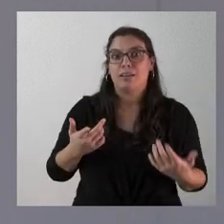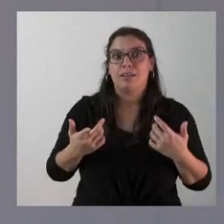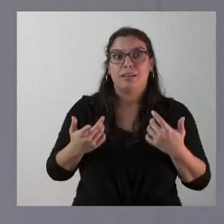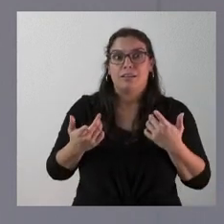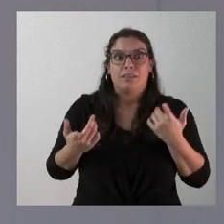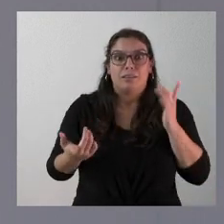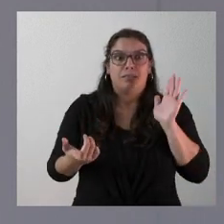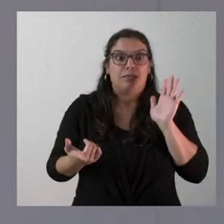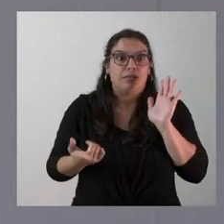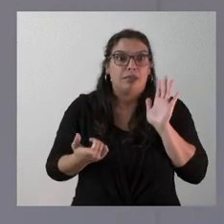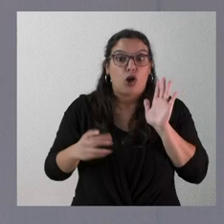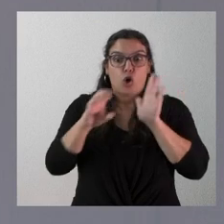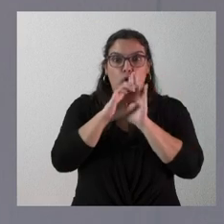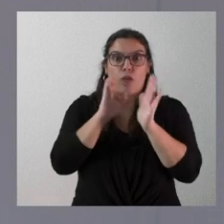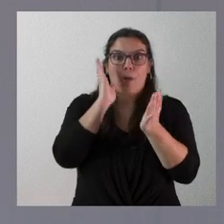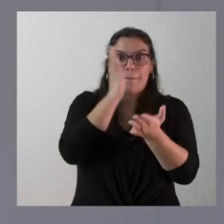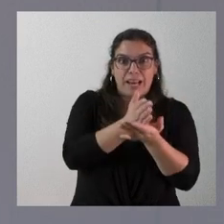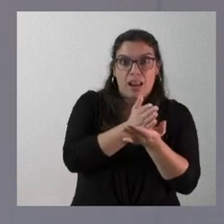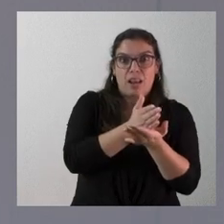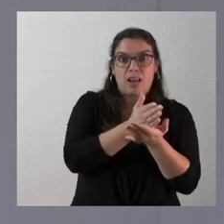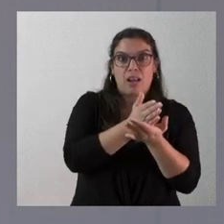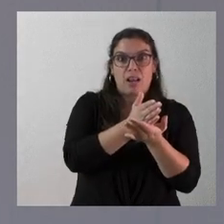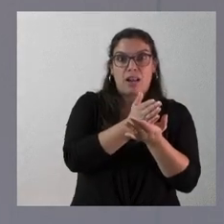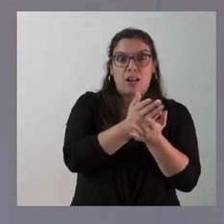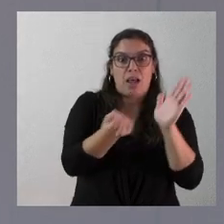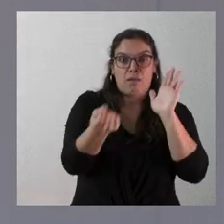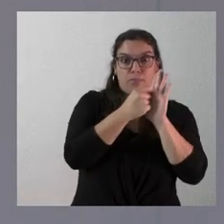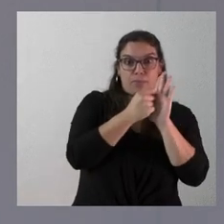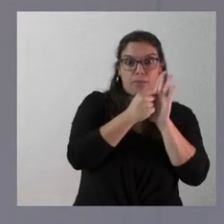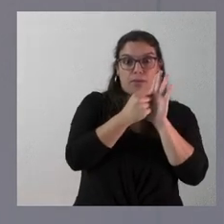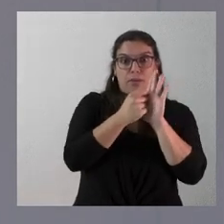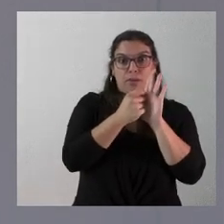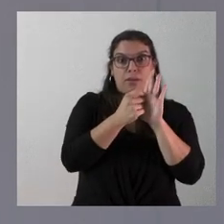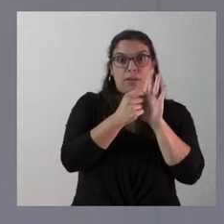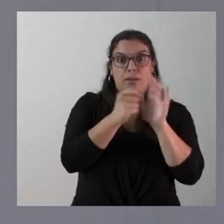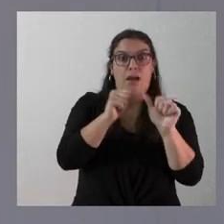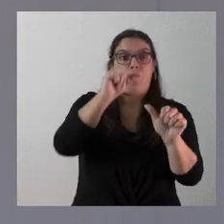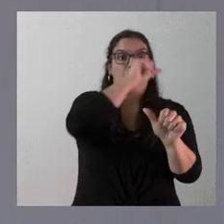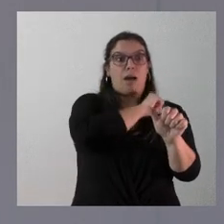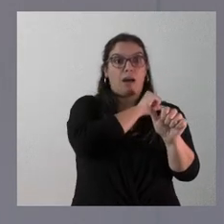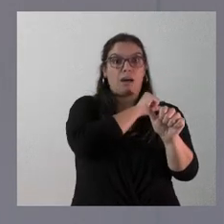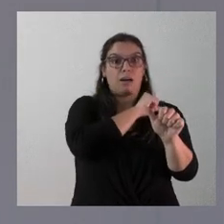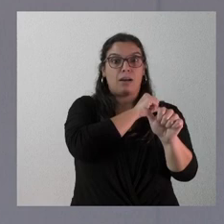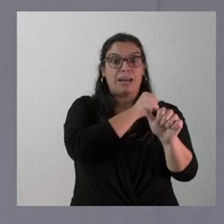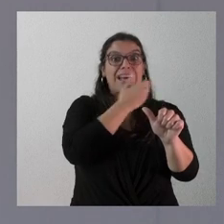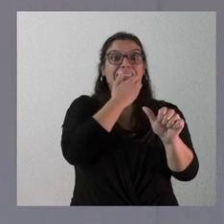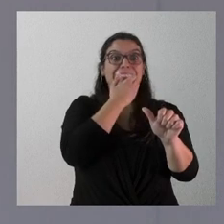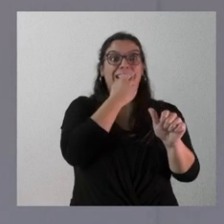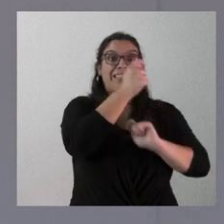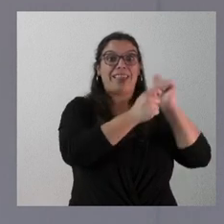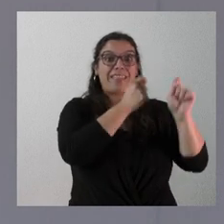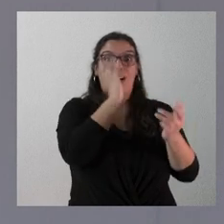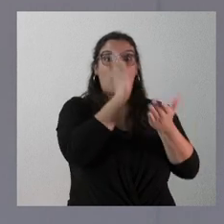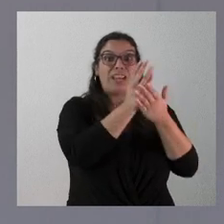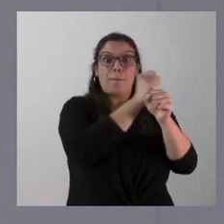en el código penal ya no puede ser con carácter retroactivo si empeora las condiciones de los ríos